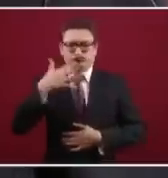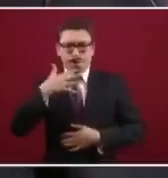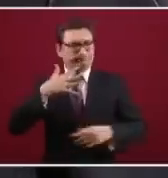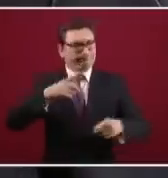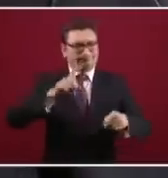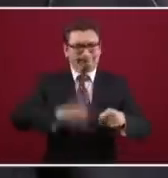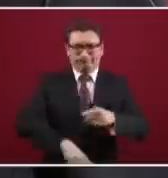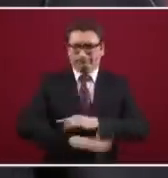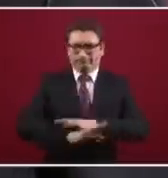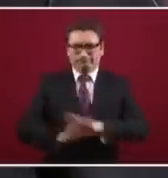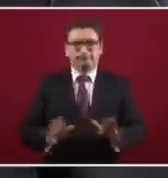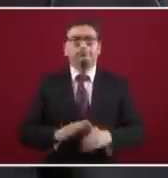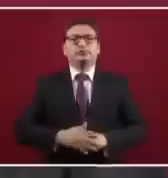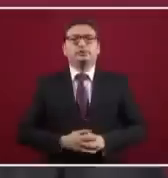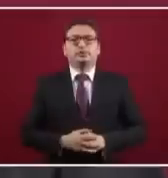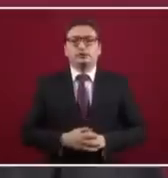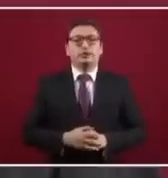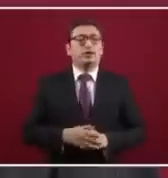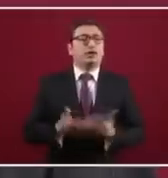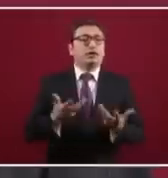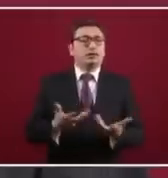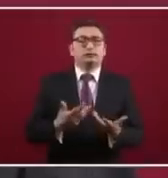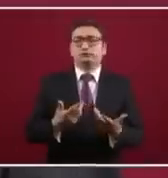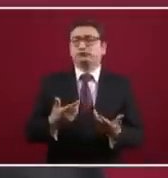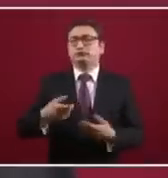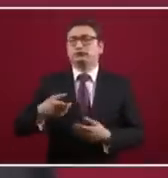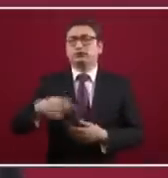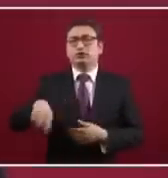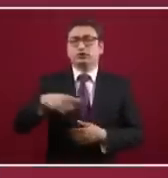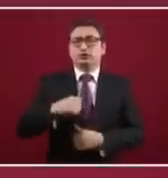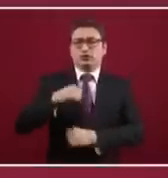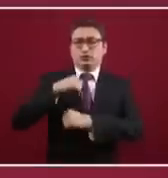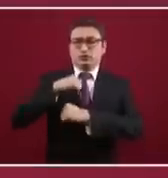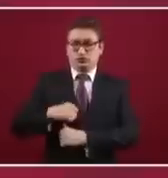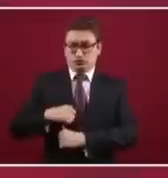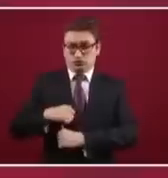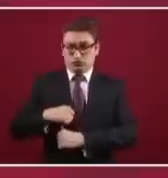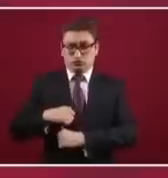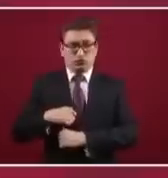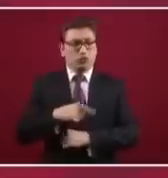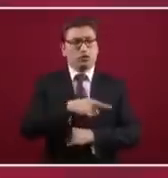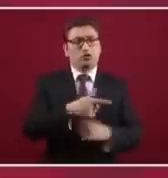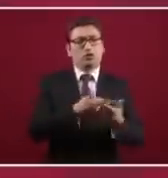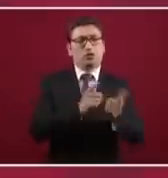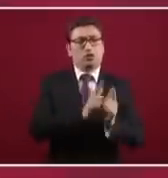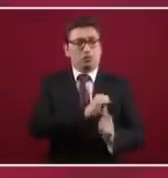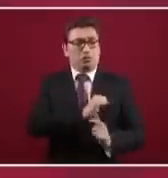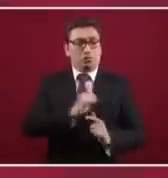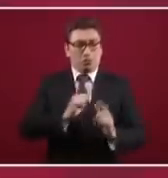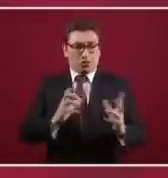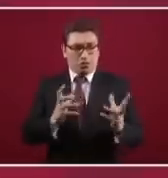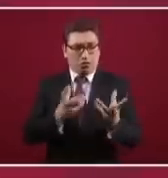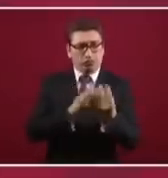que no se asocie la autoridad con la delincuencia,